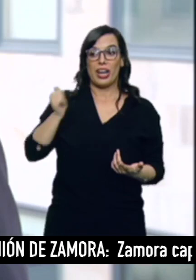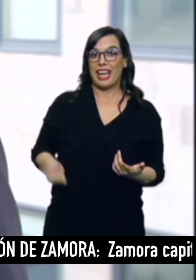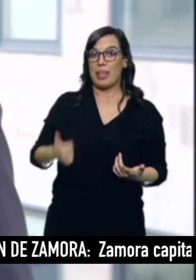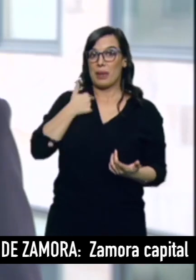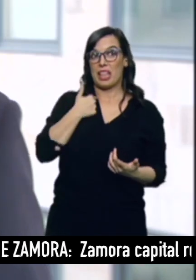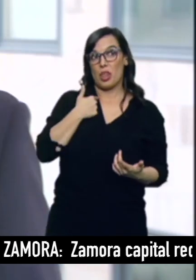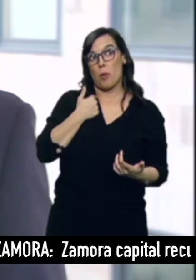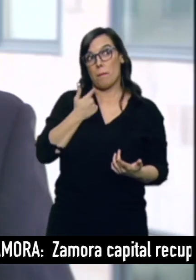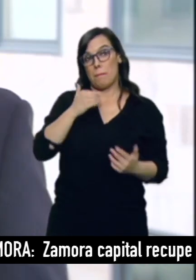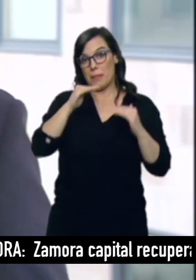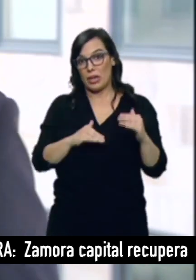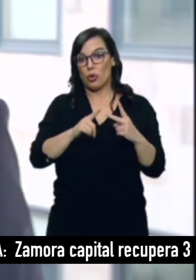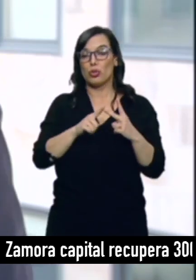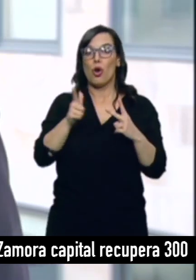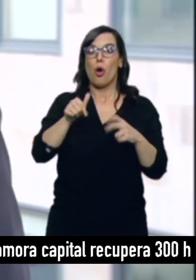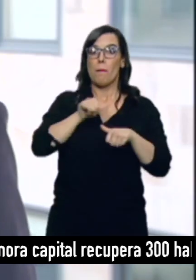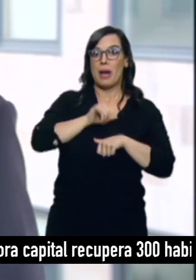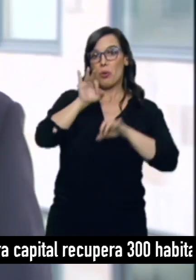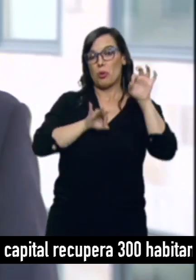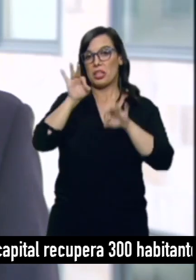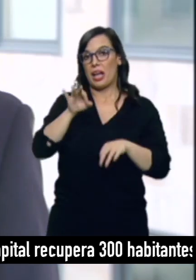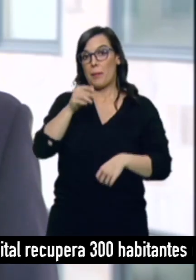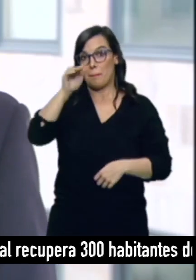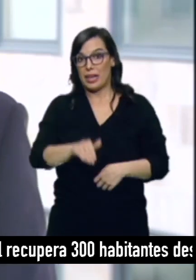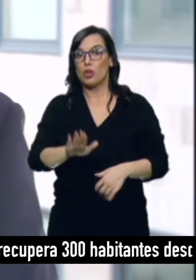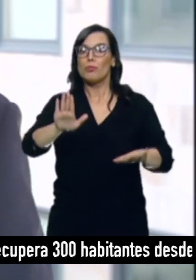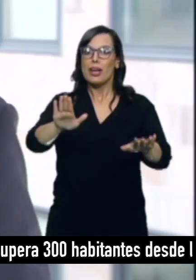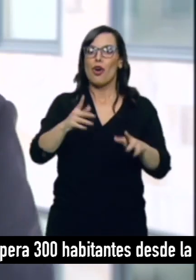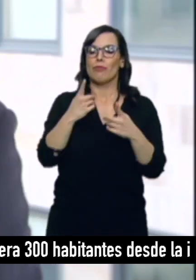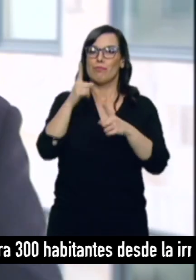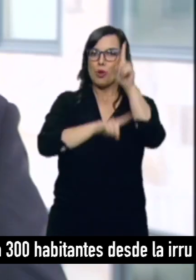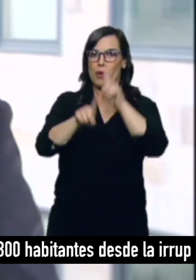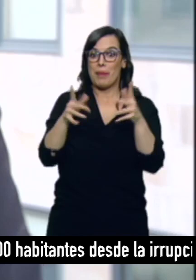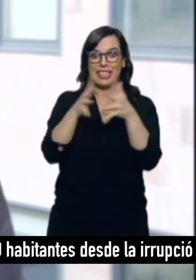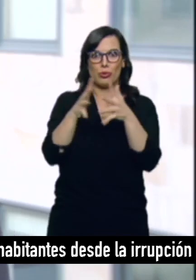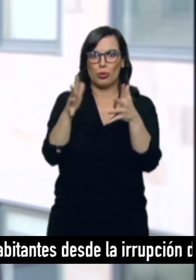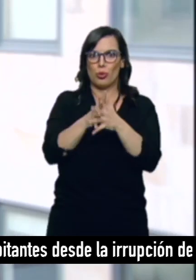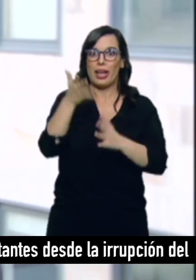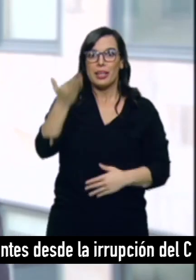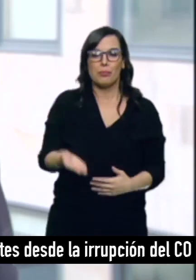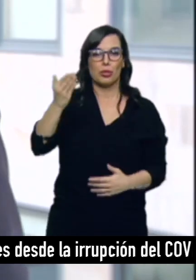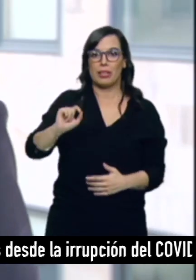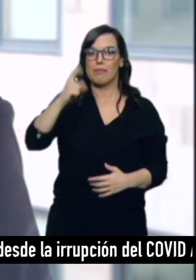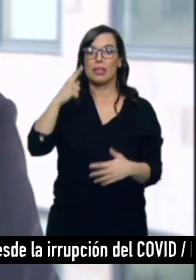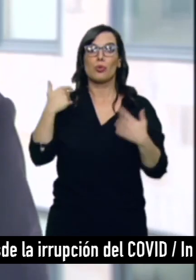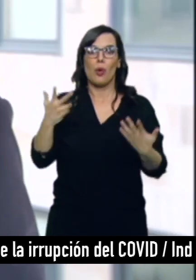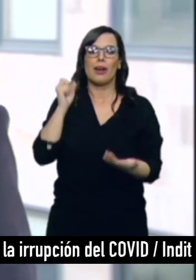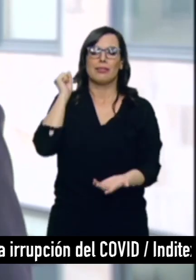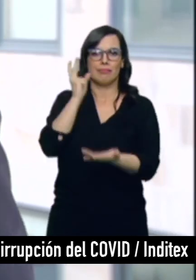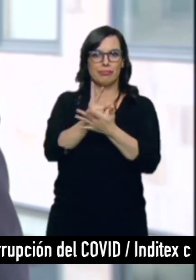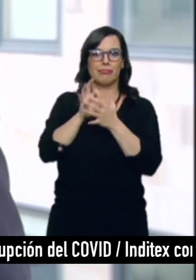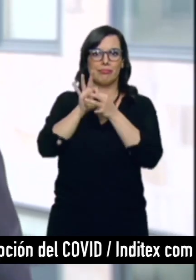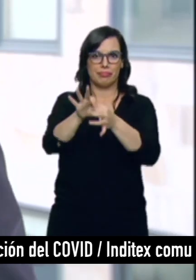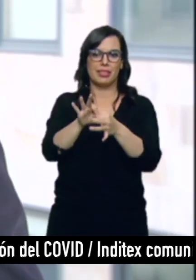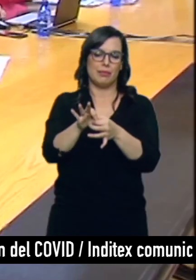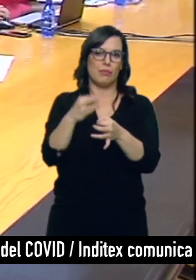media o que tenemos menos nivel de paro que la media, pero tenemos necesidades estructurales muy importantes, fundamentalmente relacionadas con nuestro